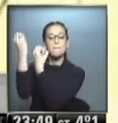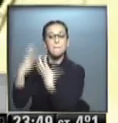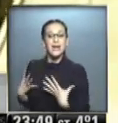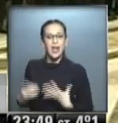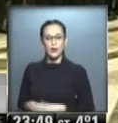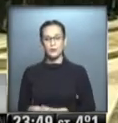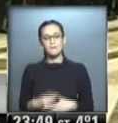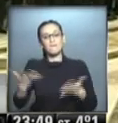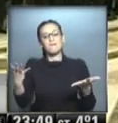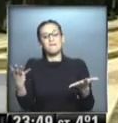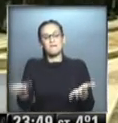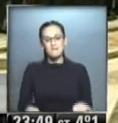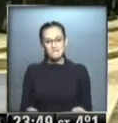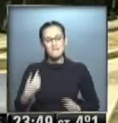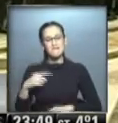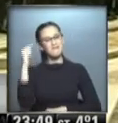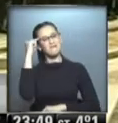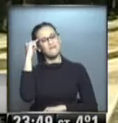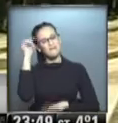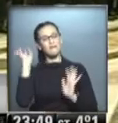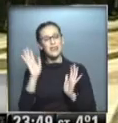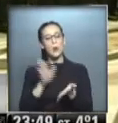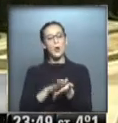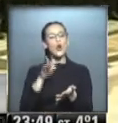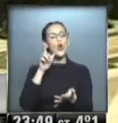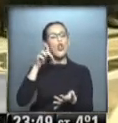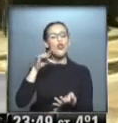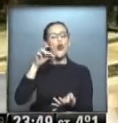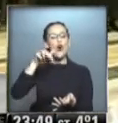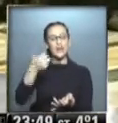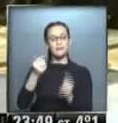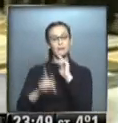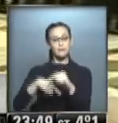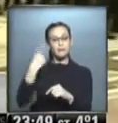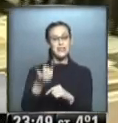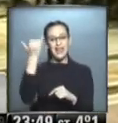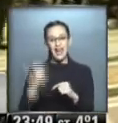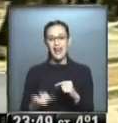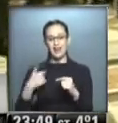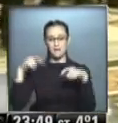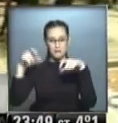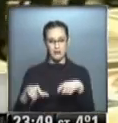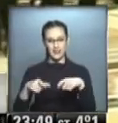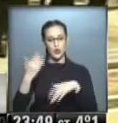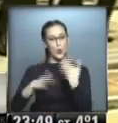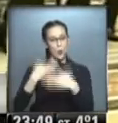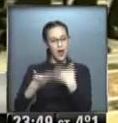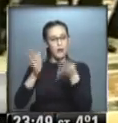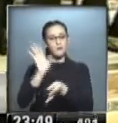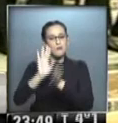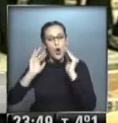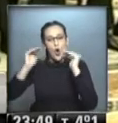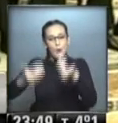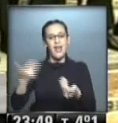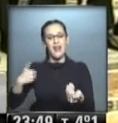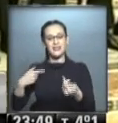le puedo decir? Me quedo pensando en Grondona. Lo cierto es que mañana se va a jugar este partido de homenaje entre Argentina e Italia. Dicen que el